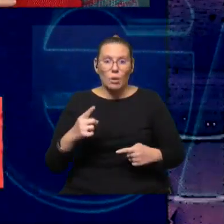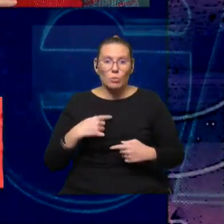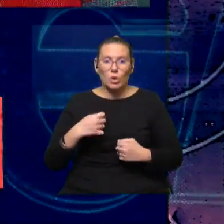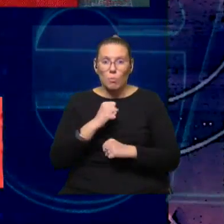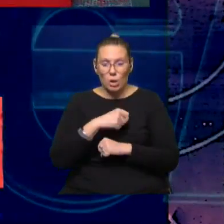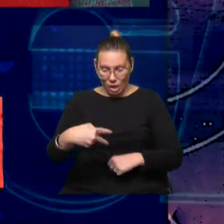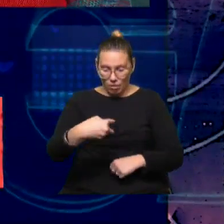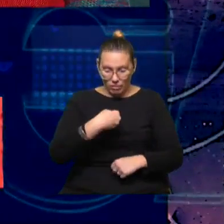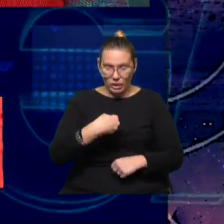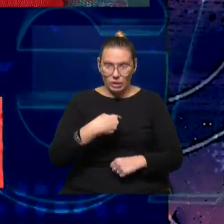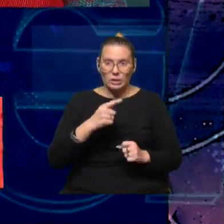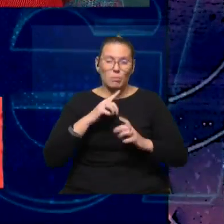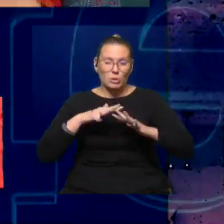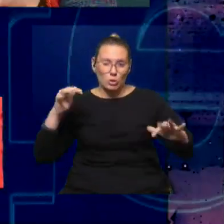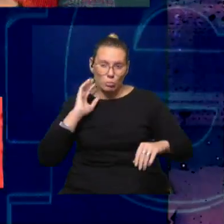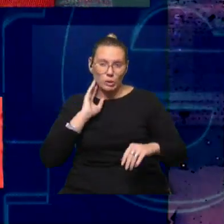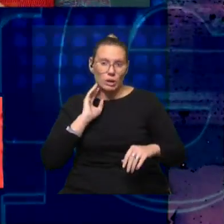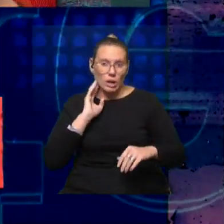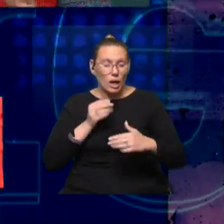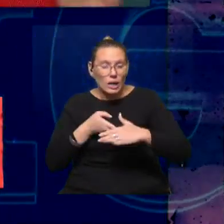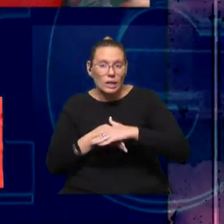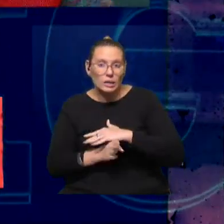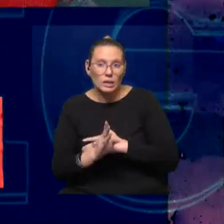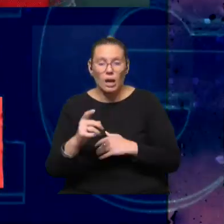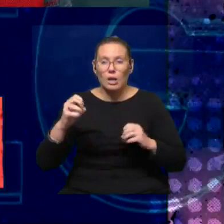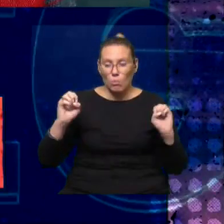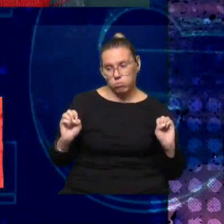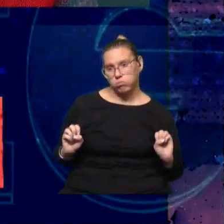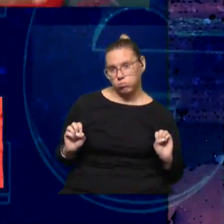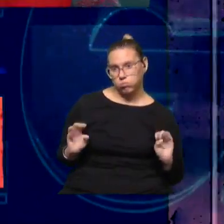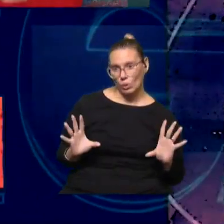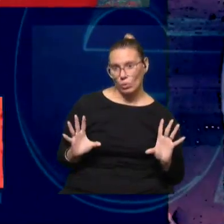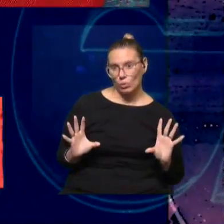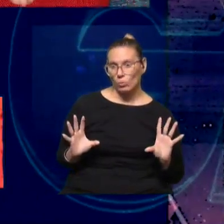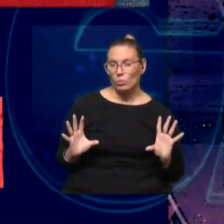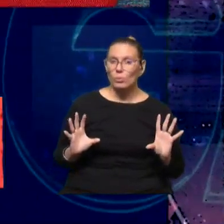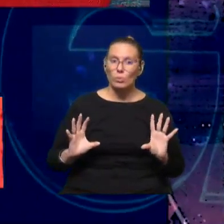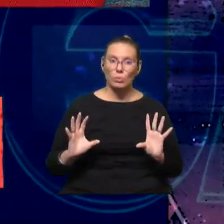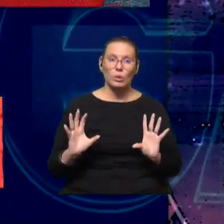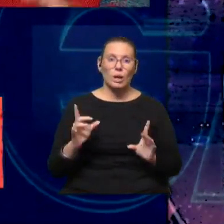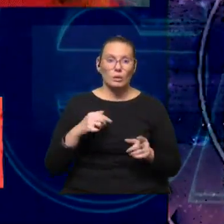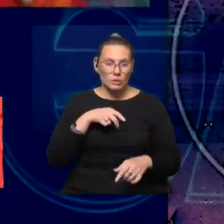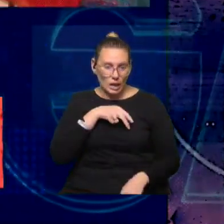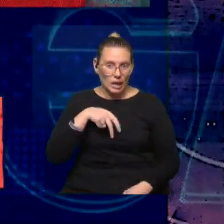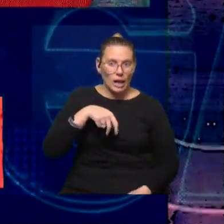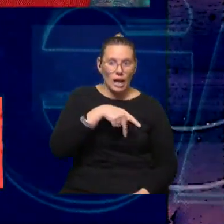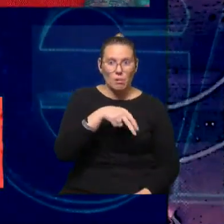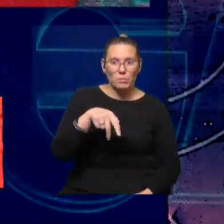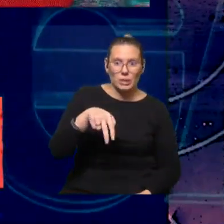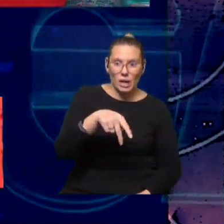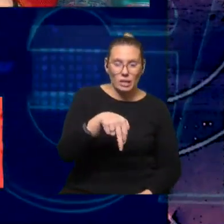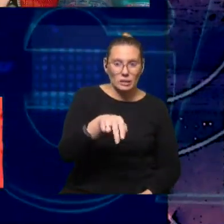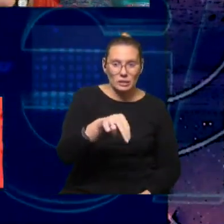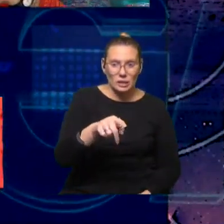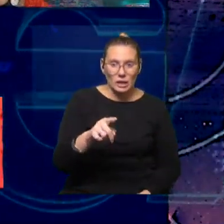y se asombra porque al entrar los proyectores están bajitos entonces caminas por ahí y